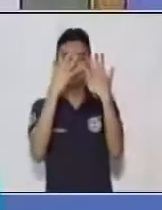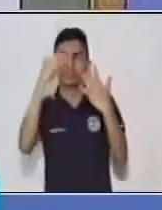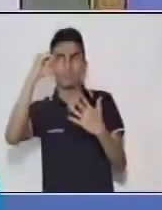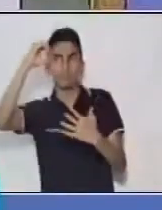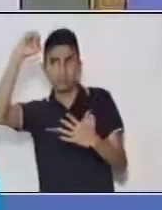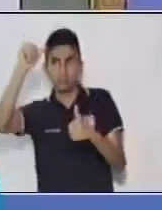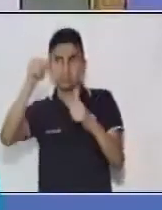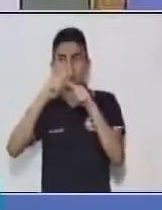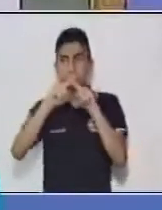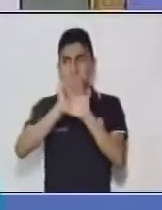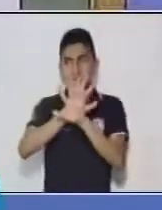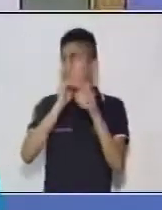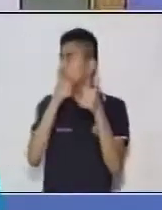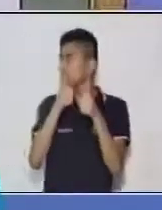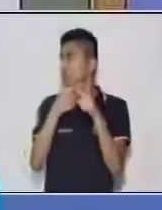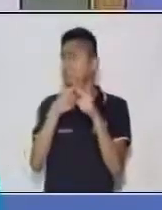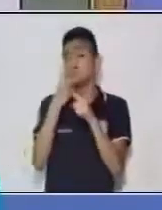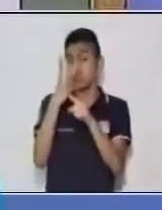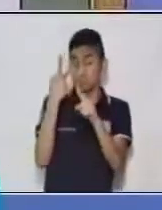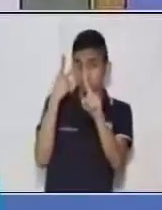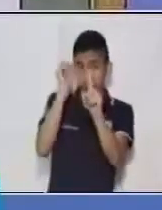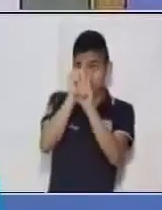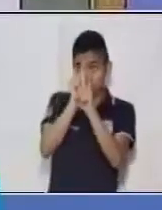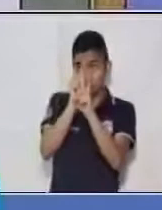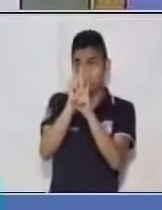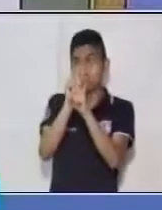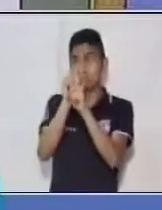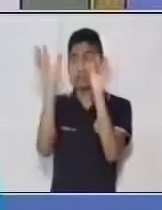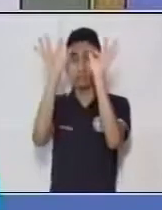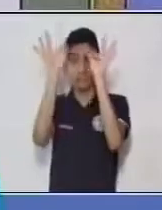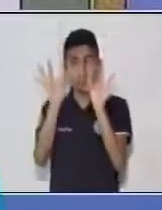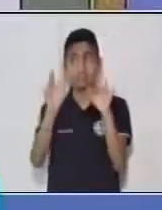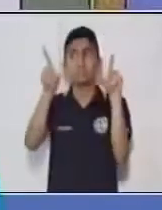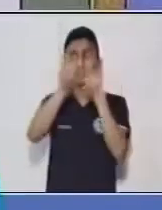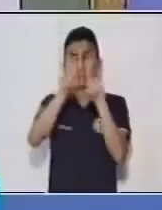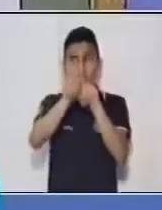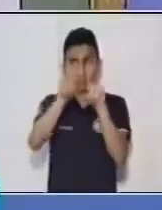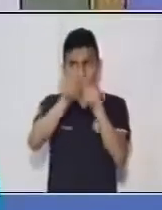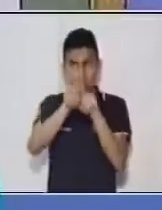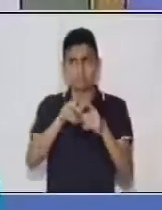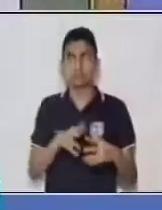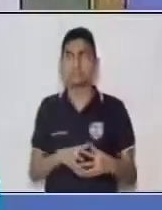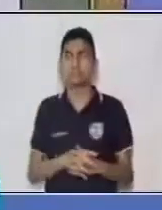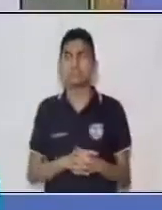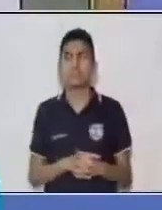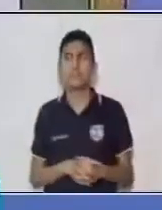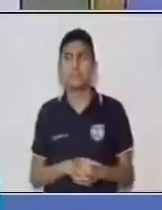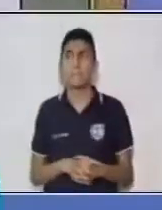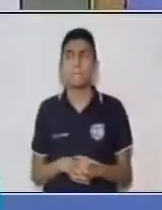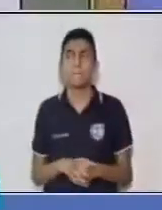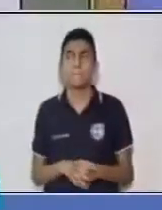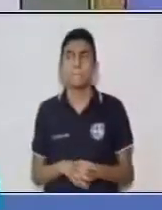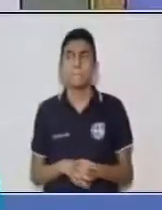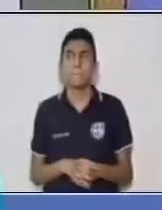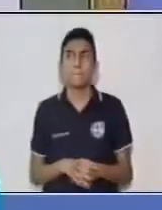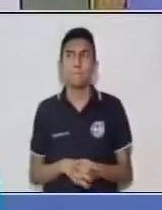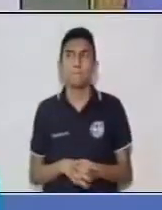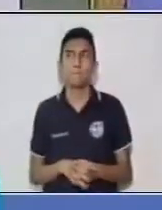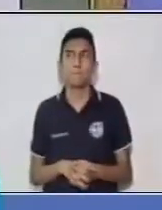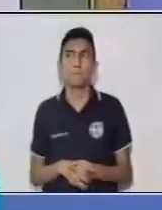180 grados. ¿Ves? Que la forma queda igual. Repitámoslo. Lo teníamos